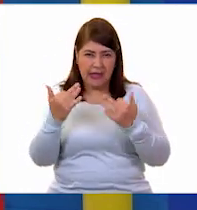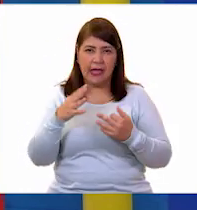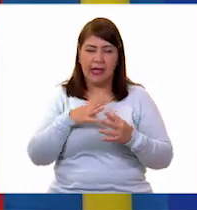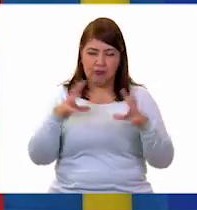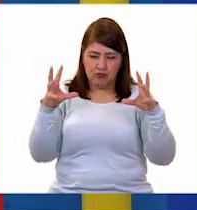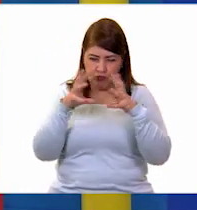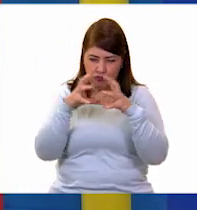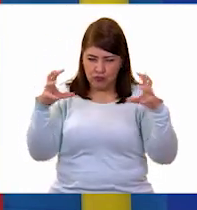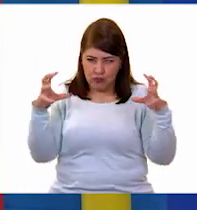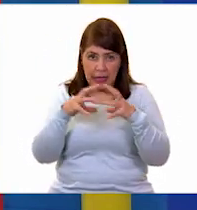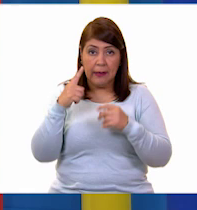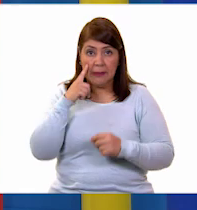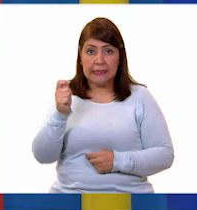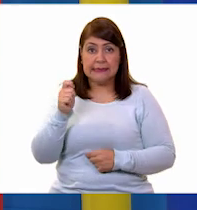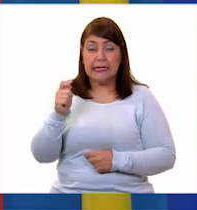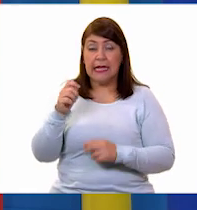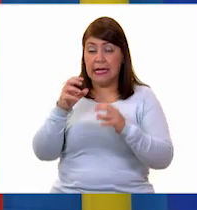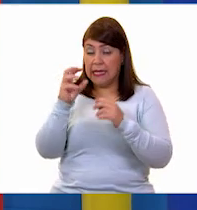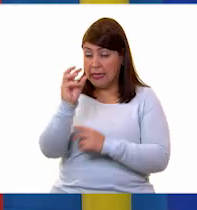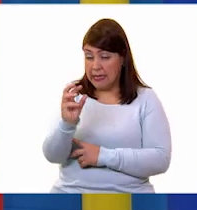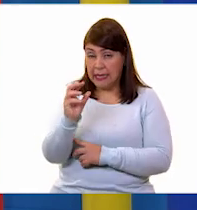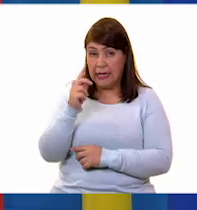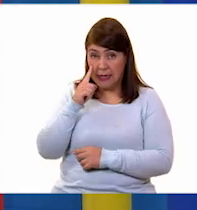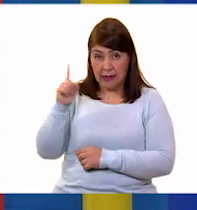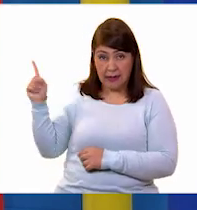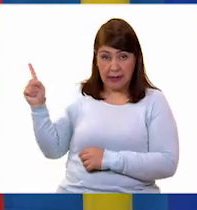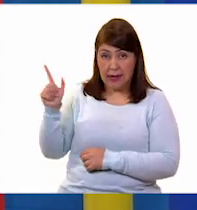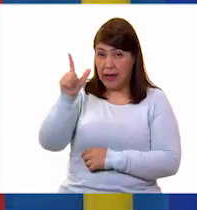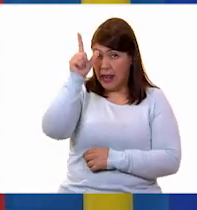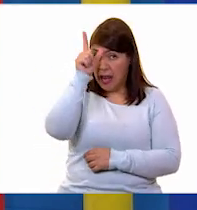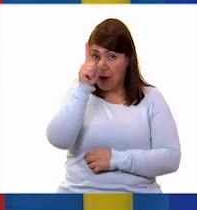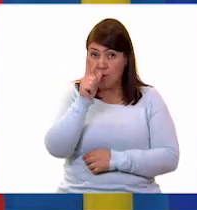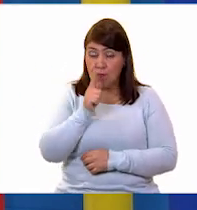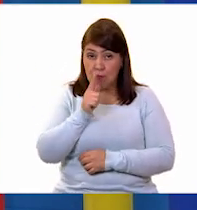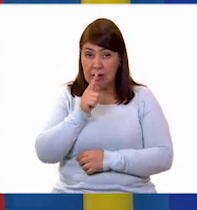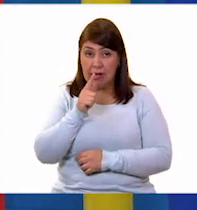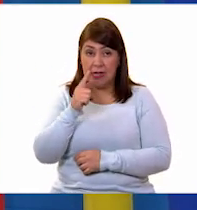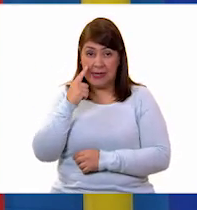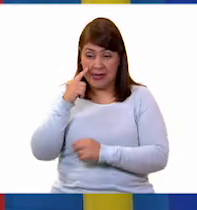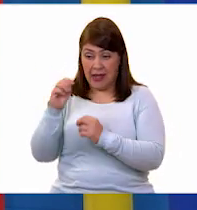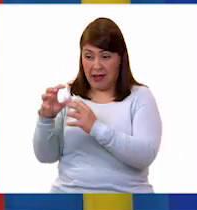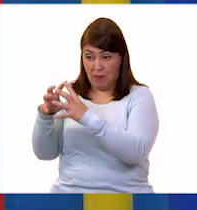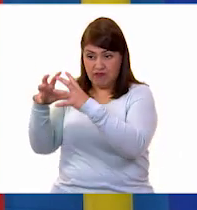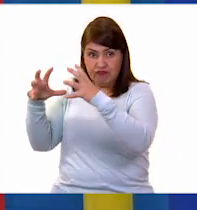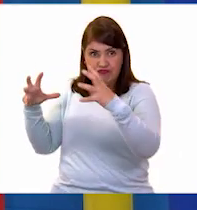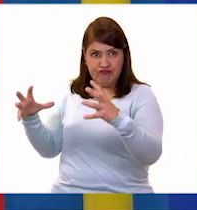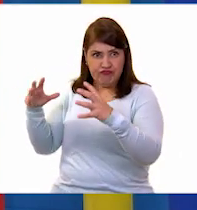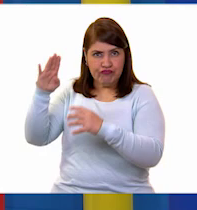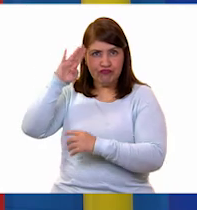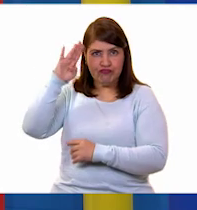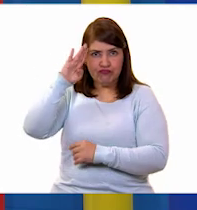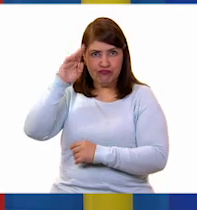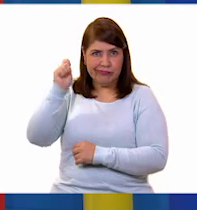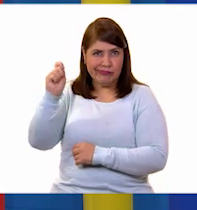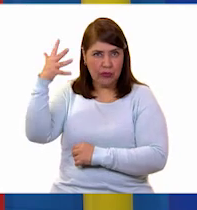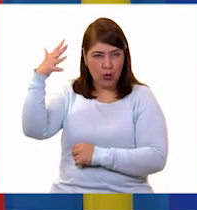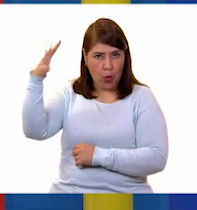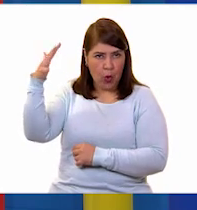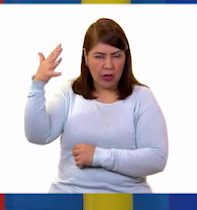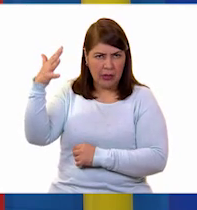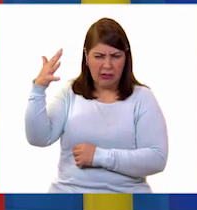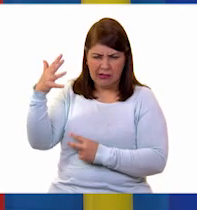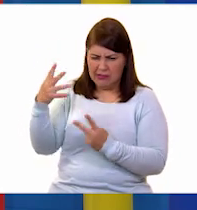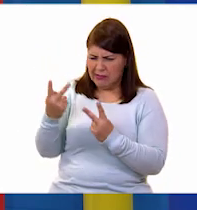aproximado de la Luna y este el tamaño aproximado del Sol, si son